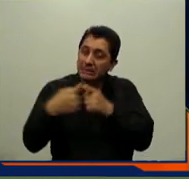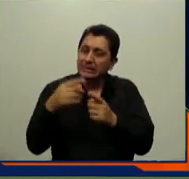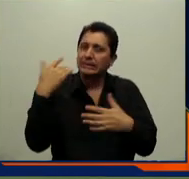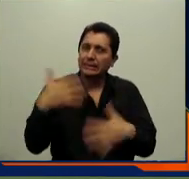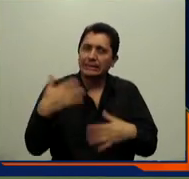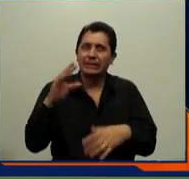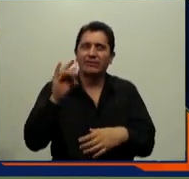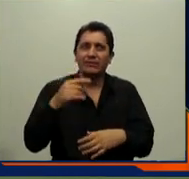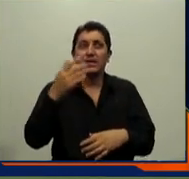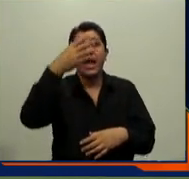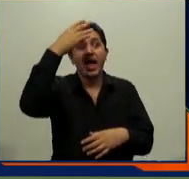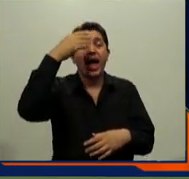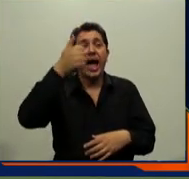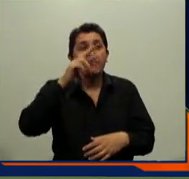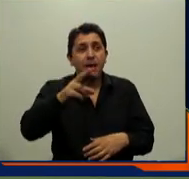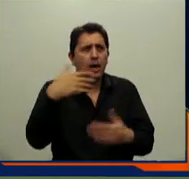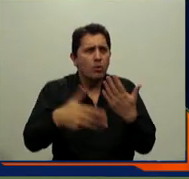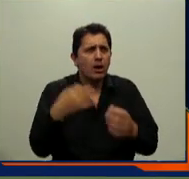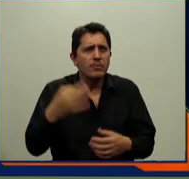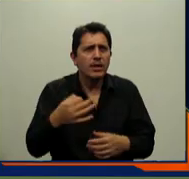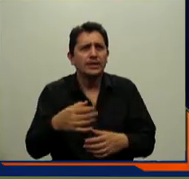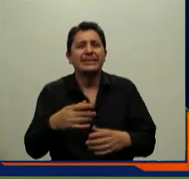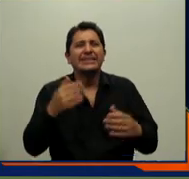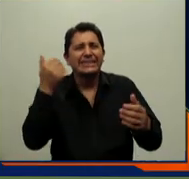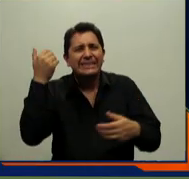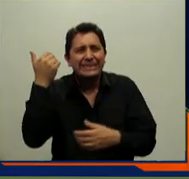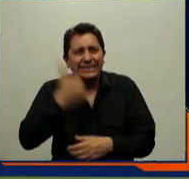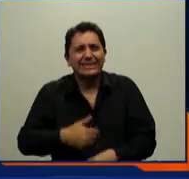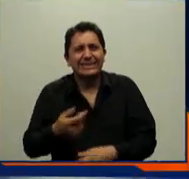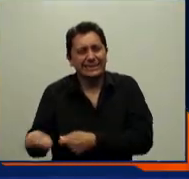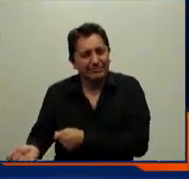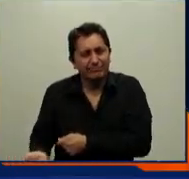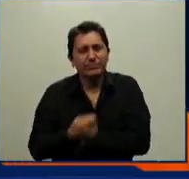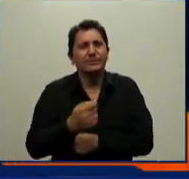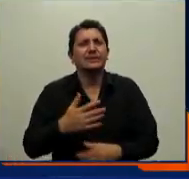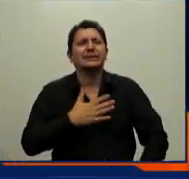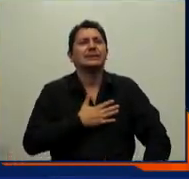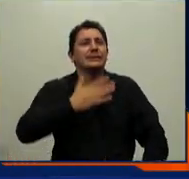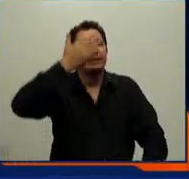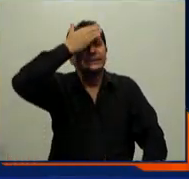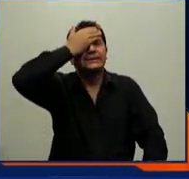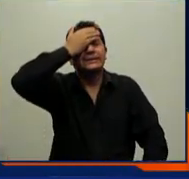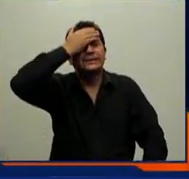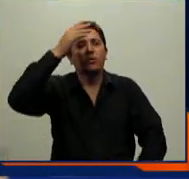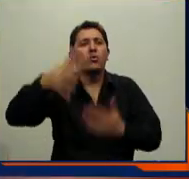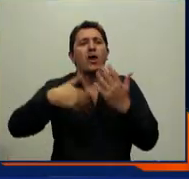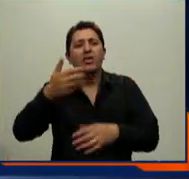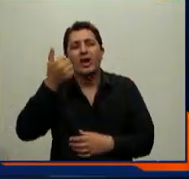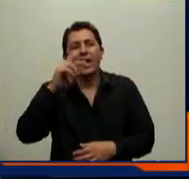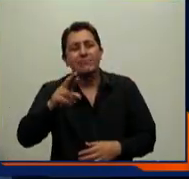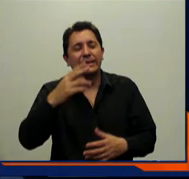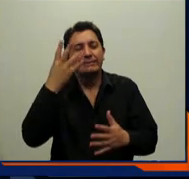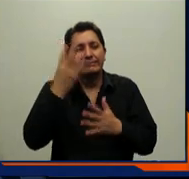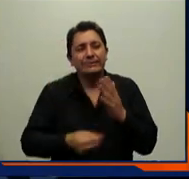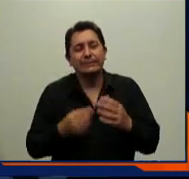de Lucha Aymar que dispara, se va muy cerquita la pelota. Se lamenta la jugadora rosarina por no poder